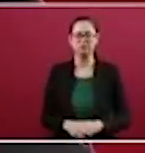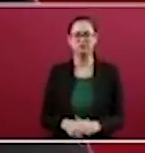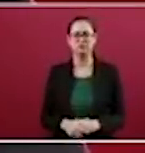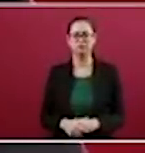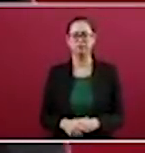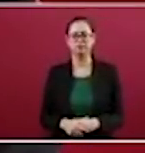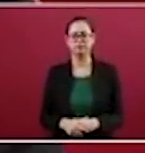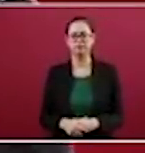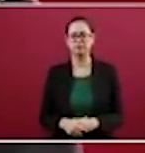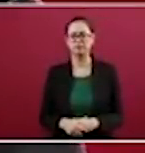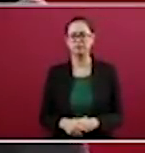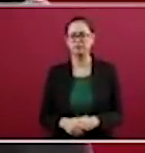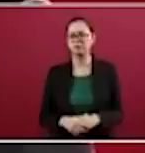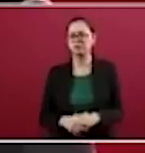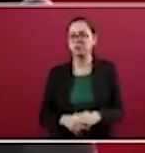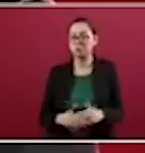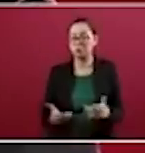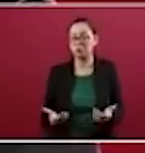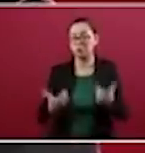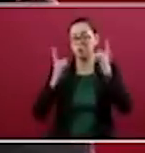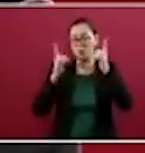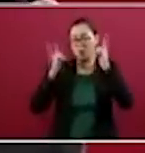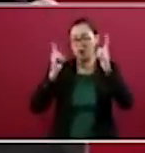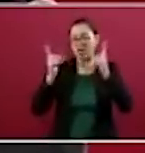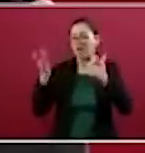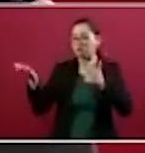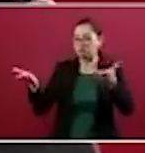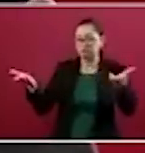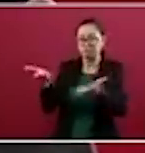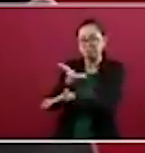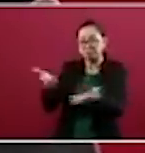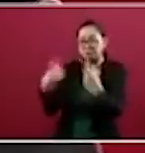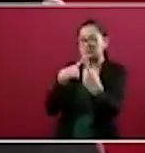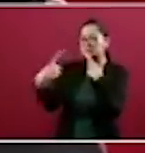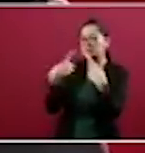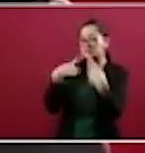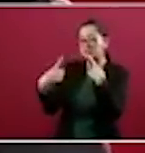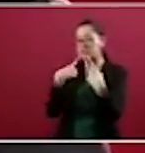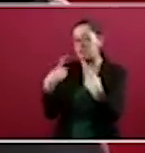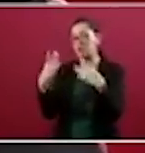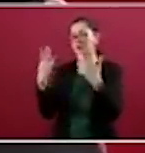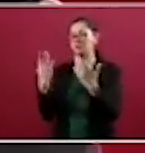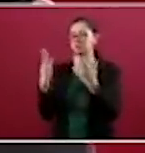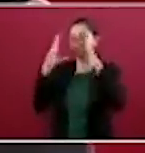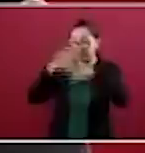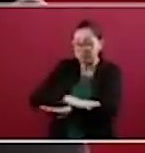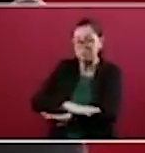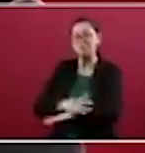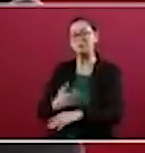que dialoguen las partes, que haya una solución pacífica,